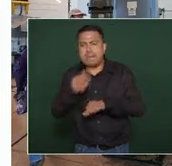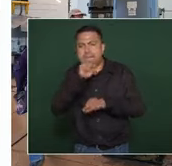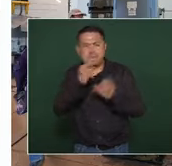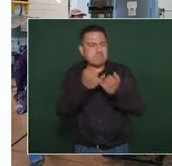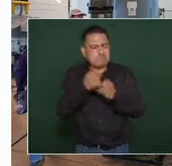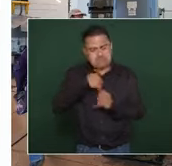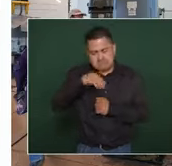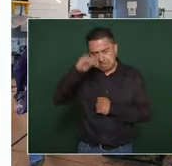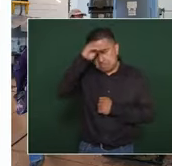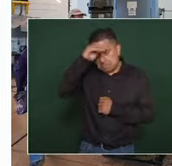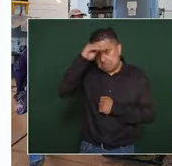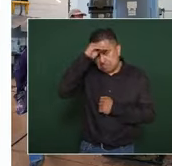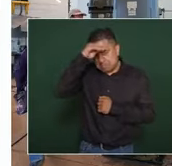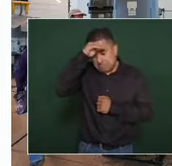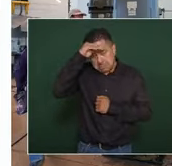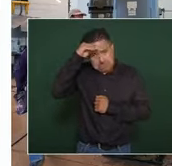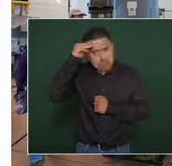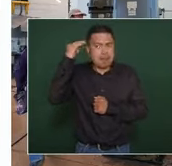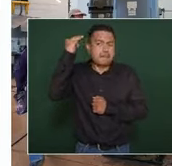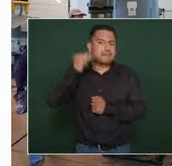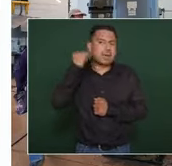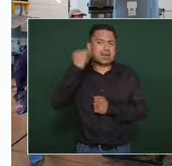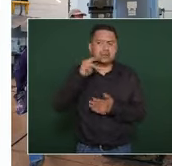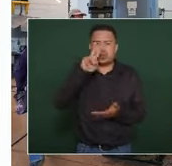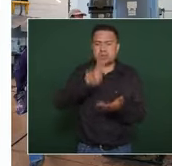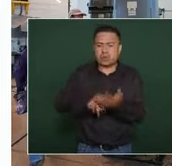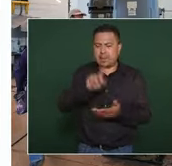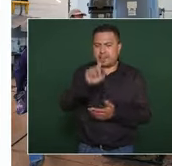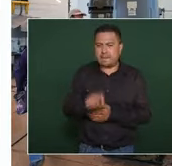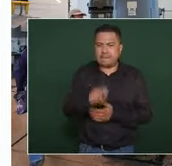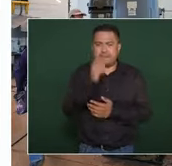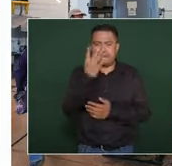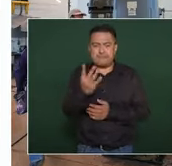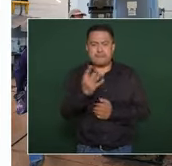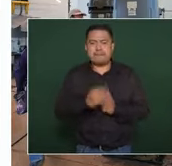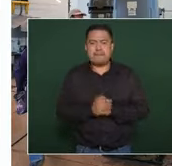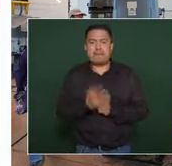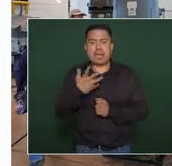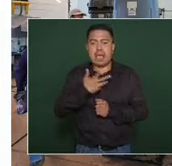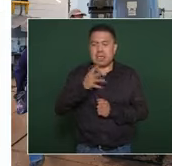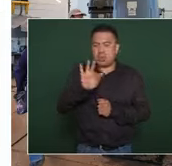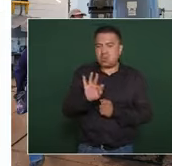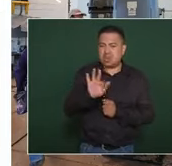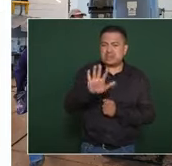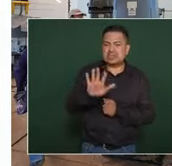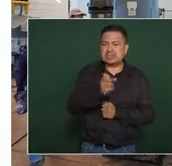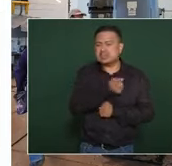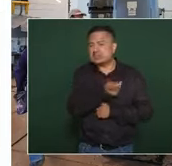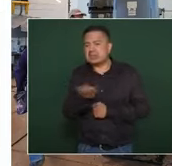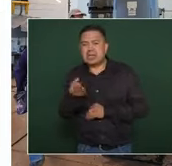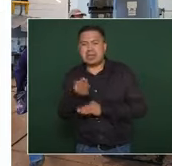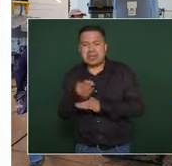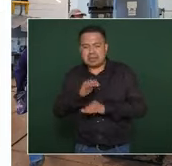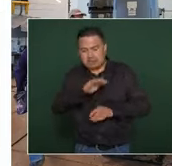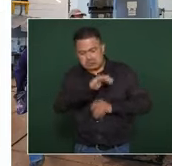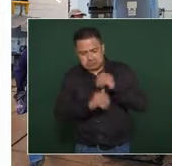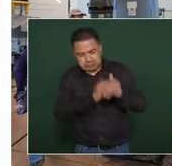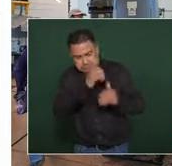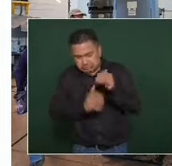pensamos concluir en marzo de 2024. Hay 45 acciones